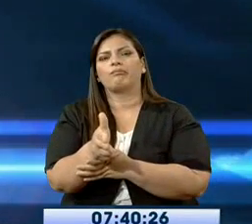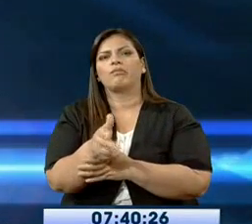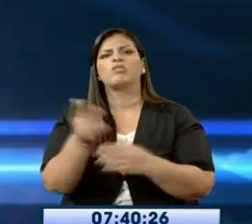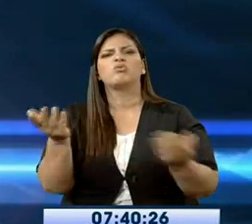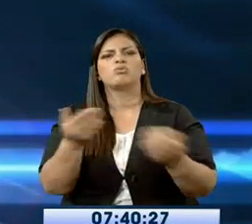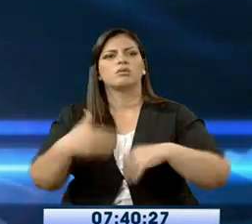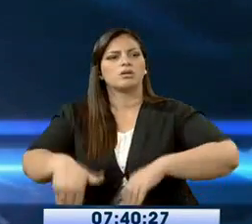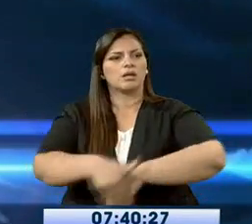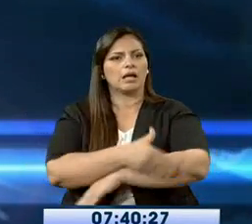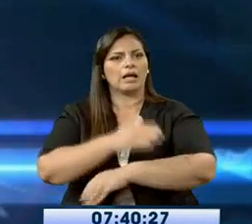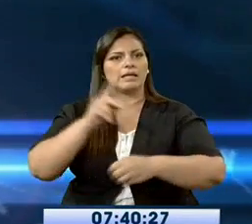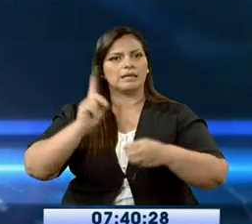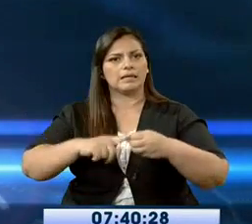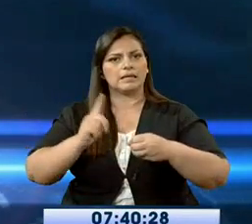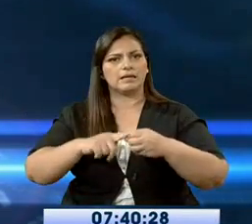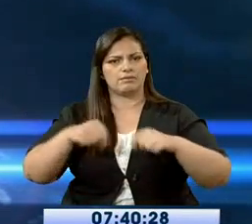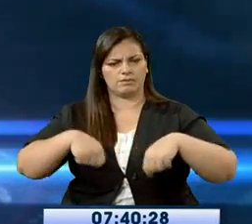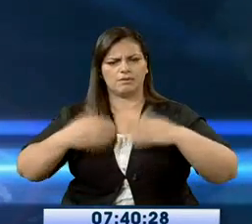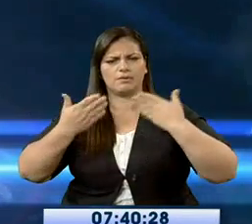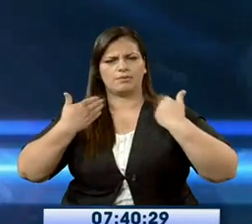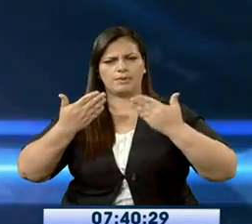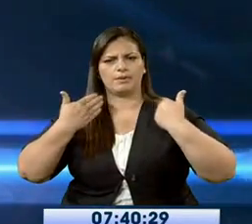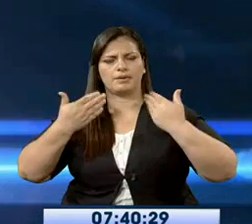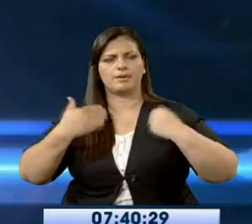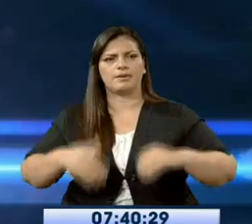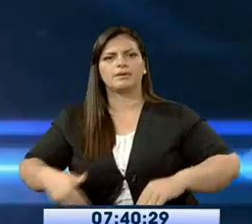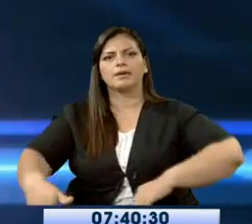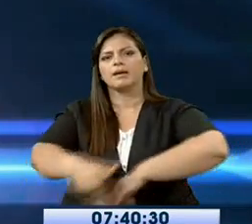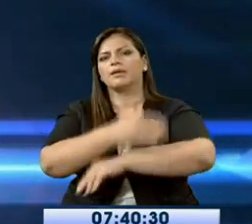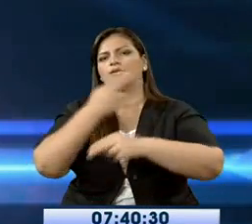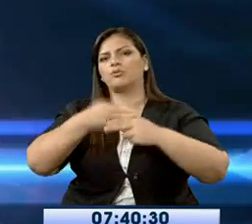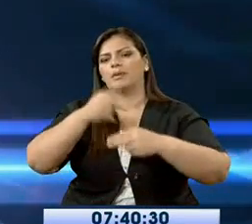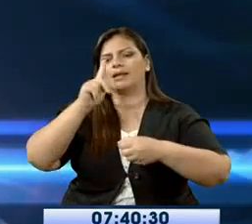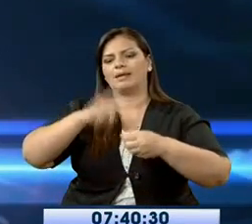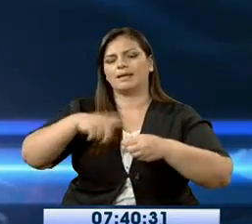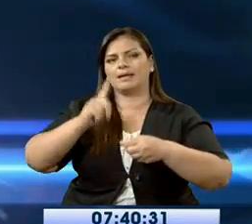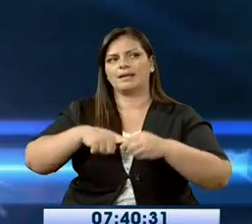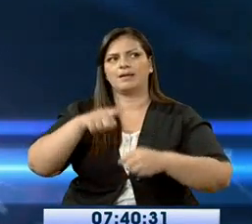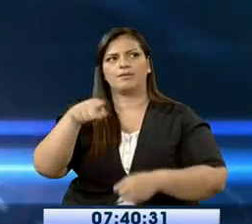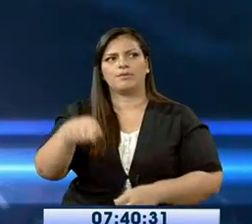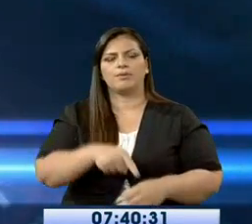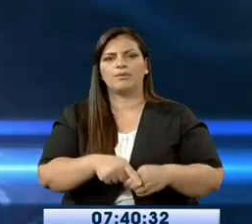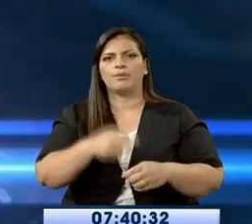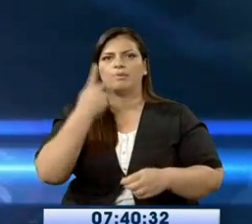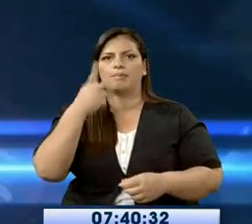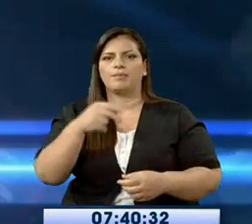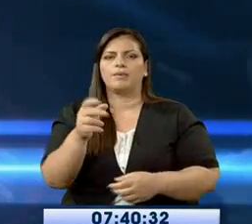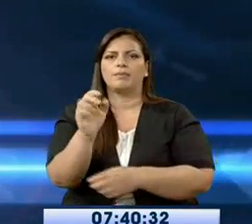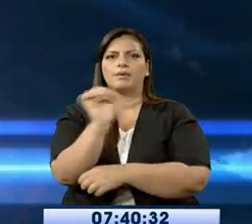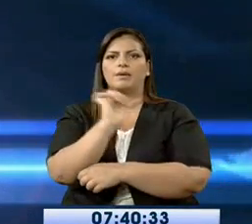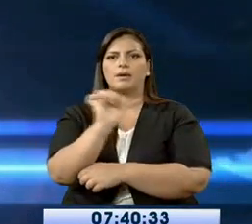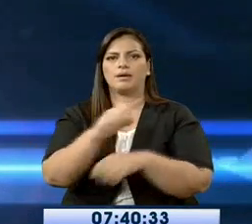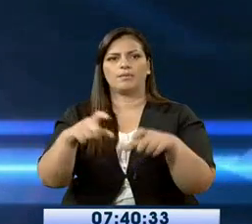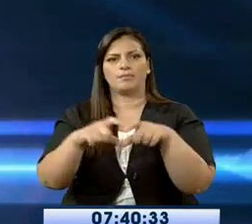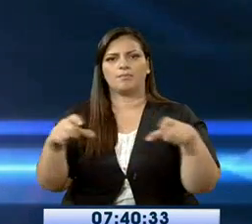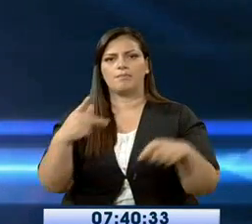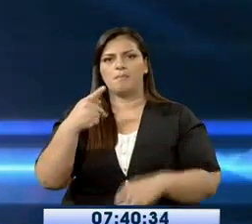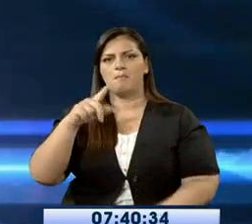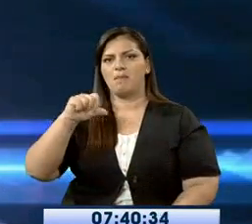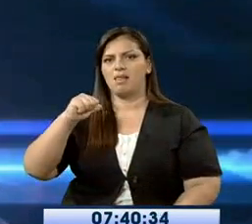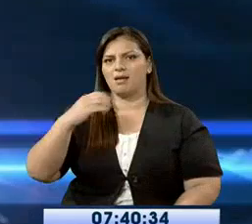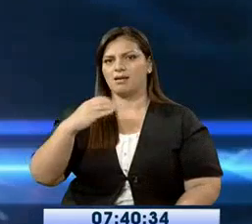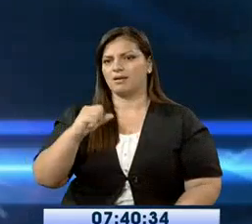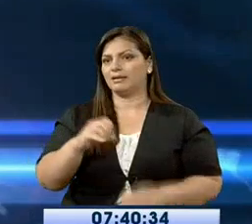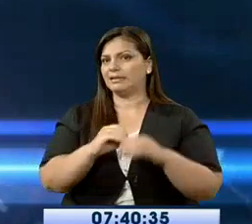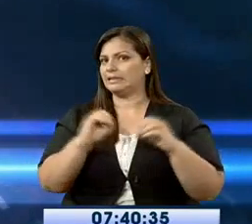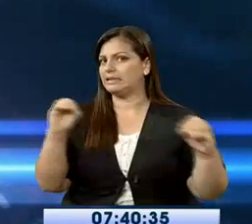¿no? Ajá, mira. En plena Zebra. Sin placas, no se le ve la placa, al menos yo no le veo la placa. Yo tampoco se la